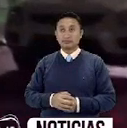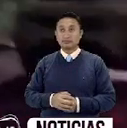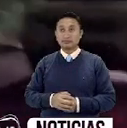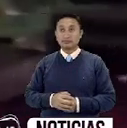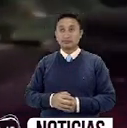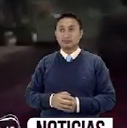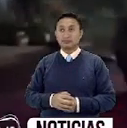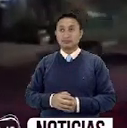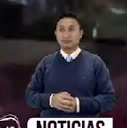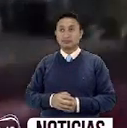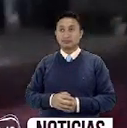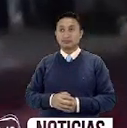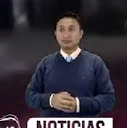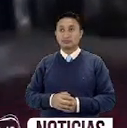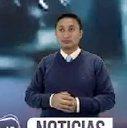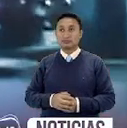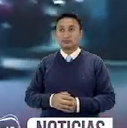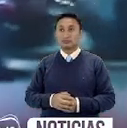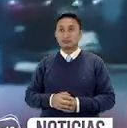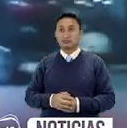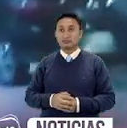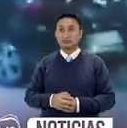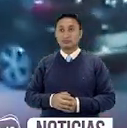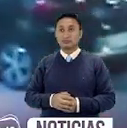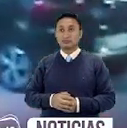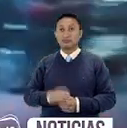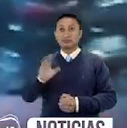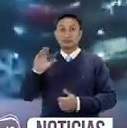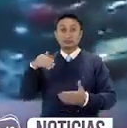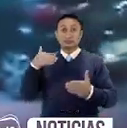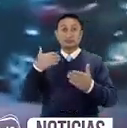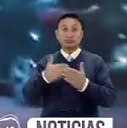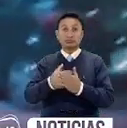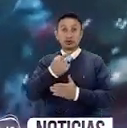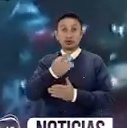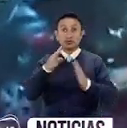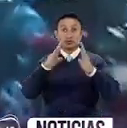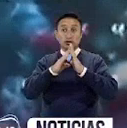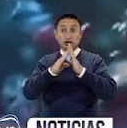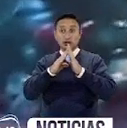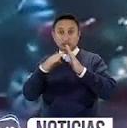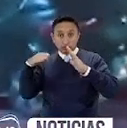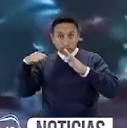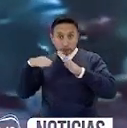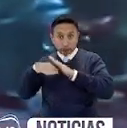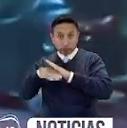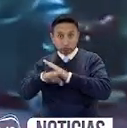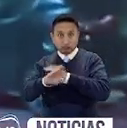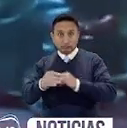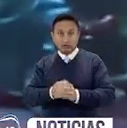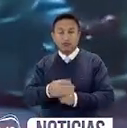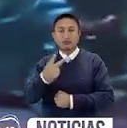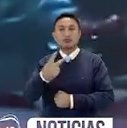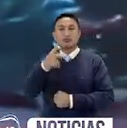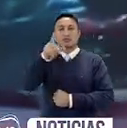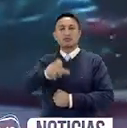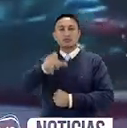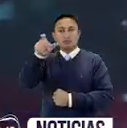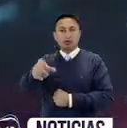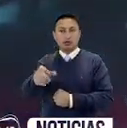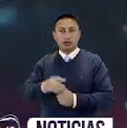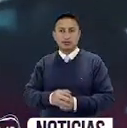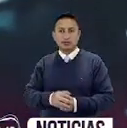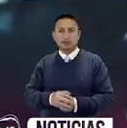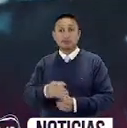En una de las urbanizaciones, llegaron directo hasta una de las casas. Y al entrar encontraron los dos objetivos, dos hombres